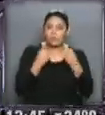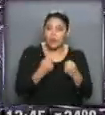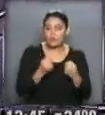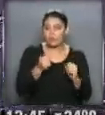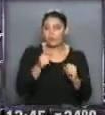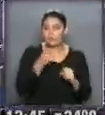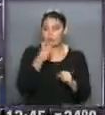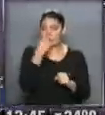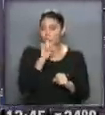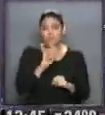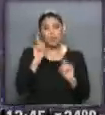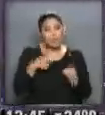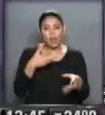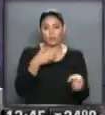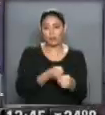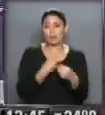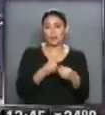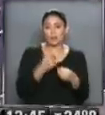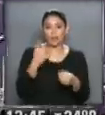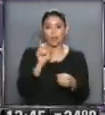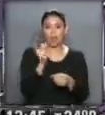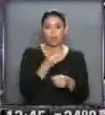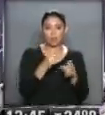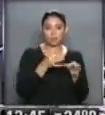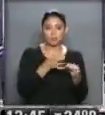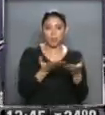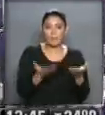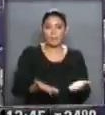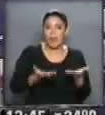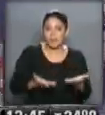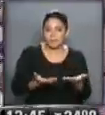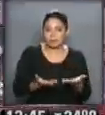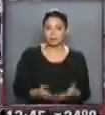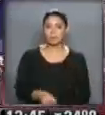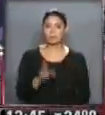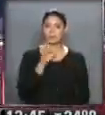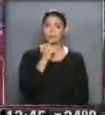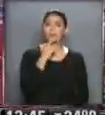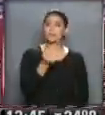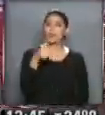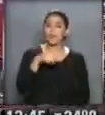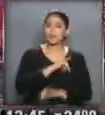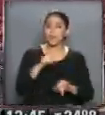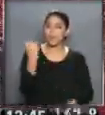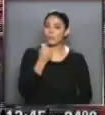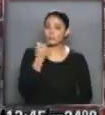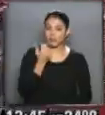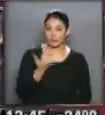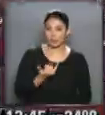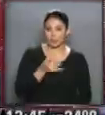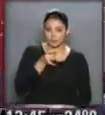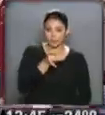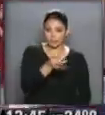dado el peso tremendo que tienen las unidades. Daniel, dos preguntas. Reiteremos una información importante y es que la